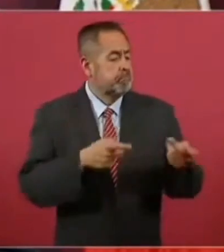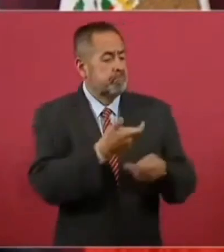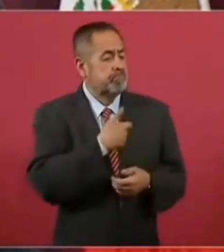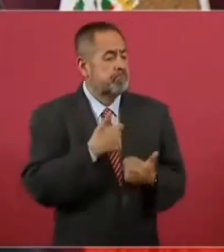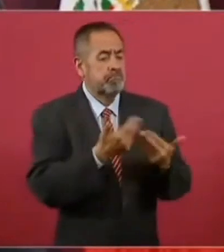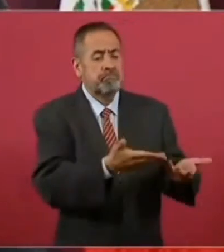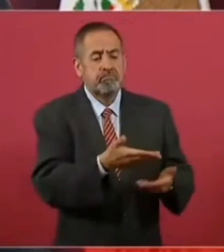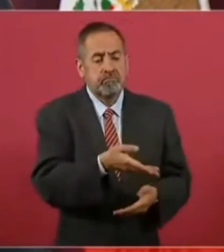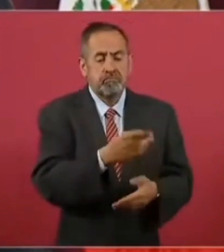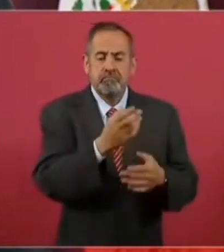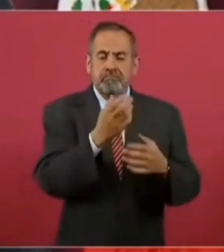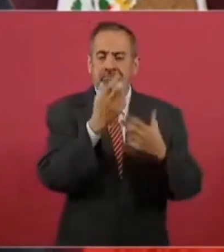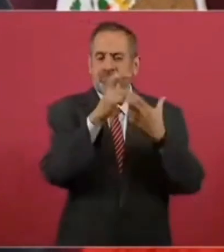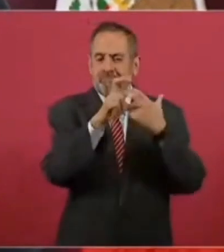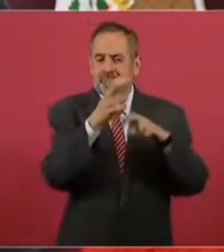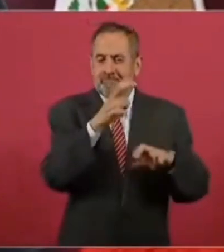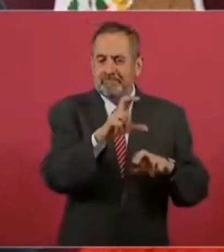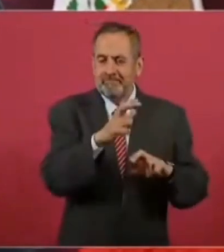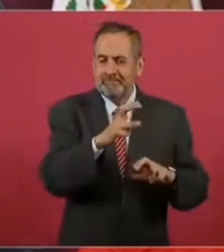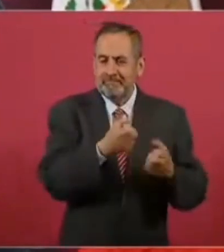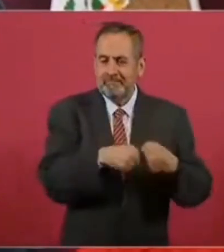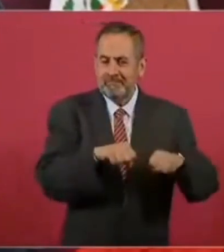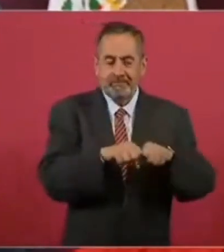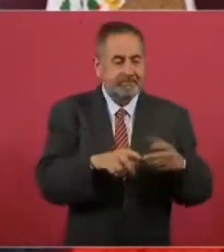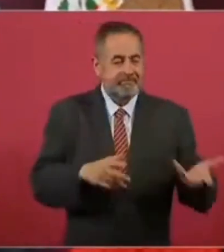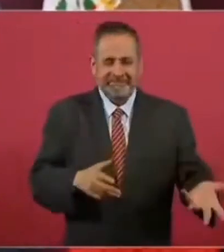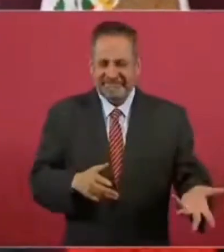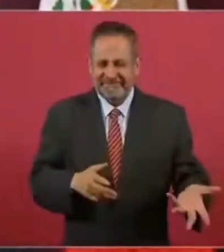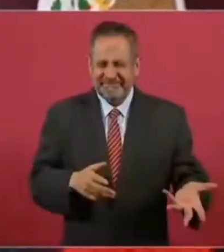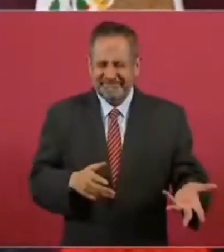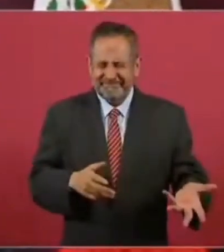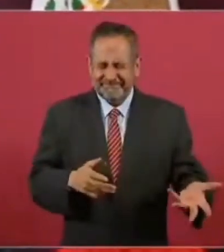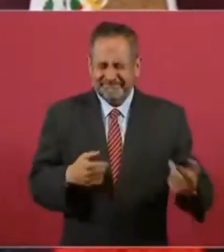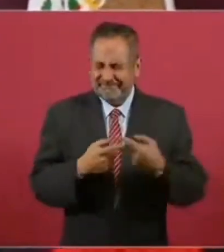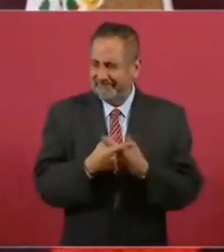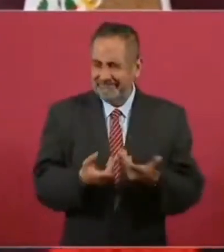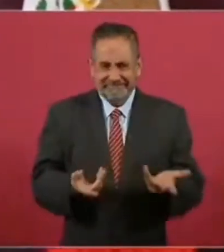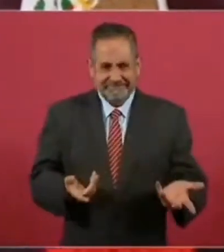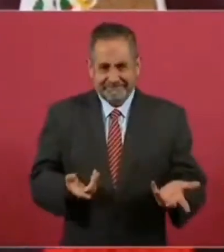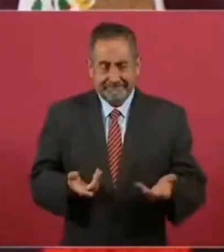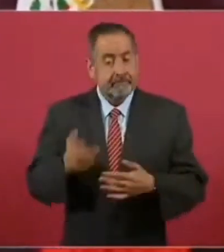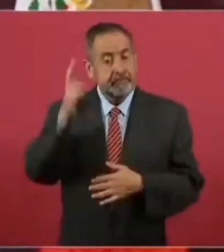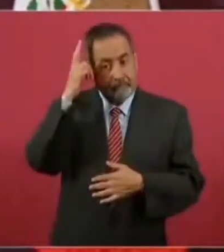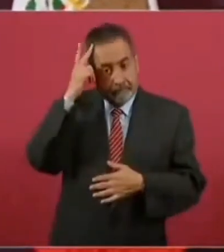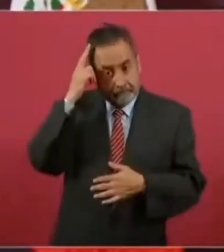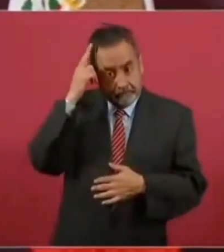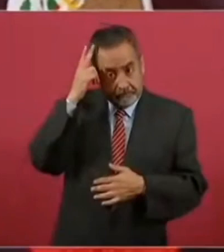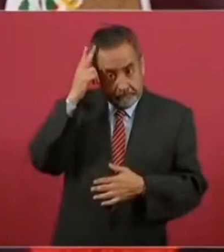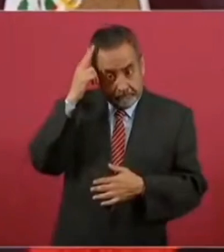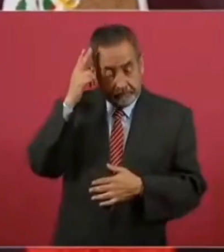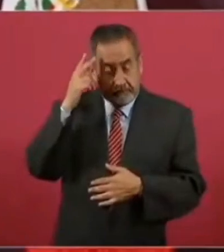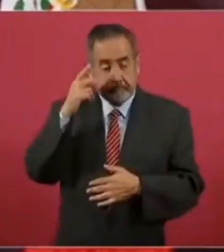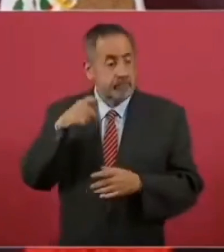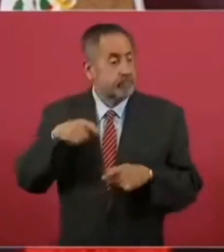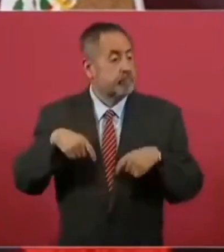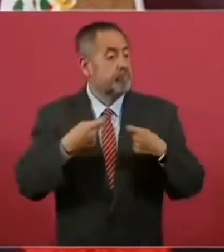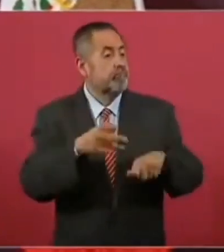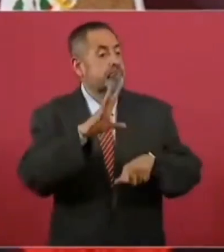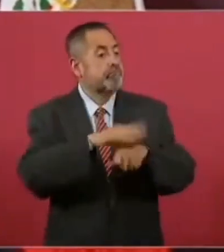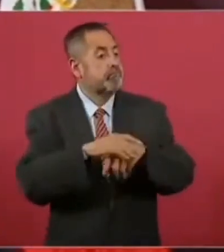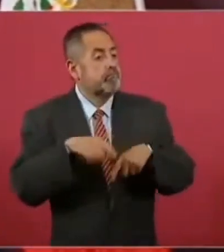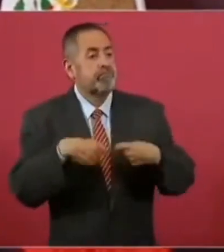Pero no solo eso. Con Porfirio Díaz se entregaron concesiones y